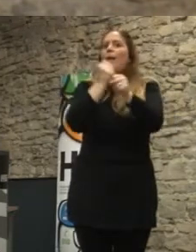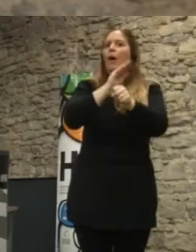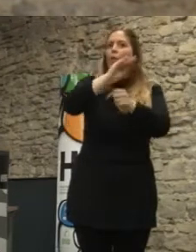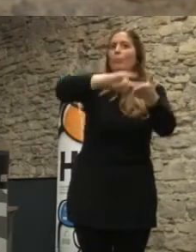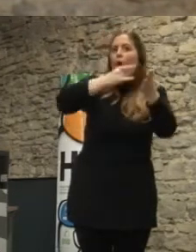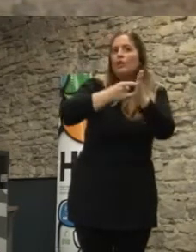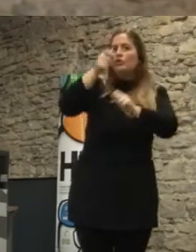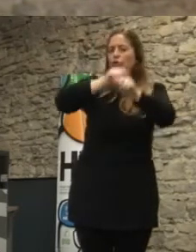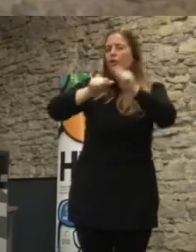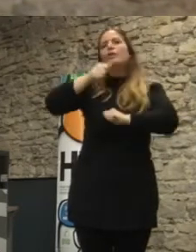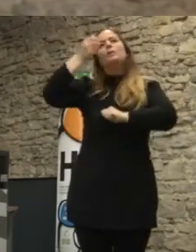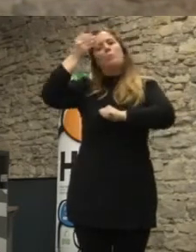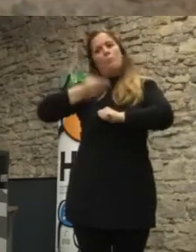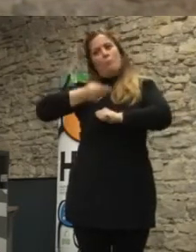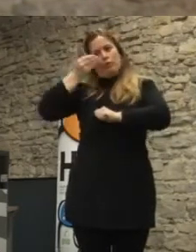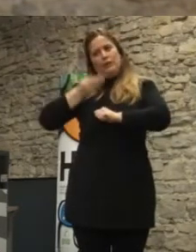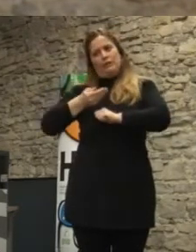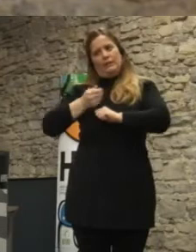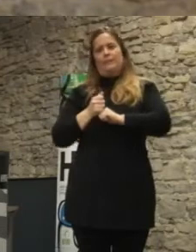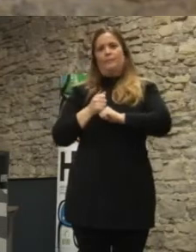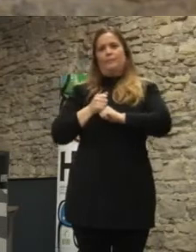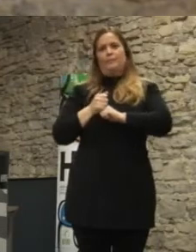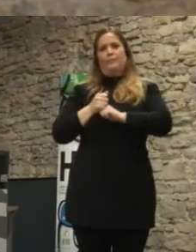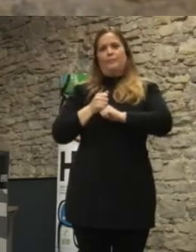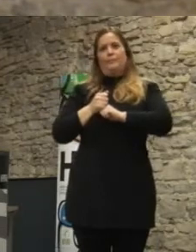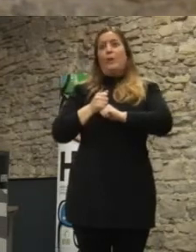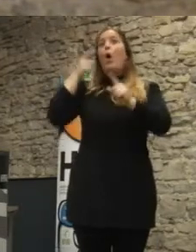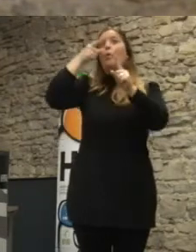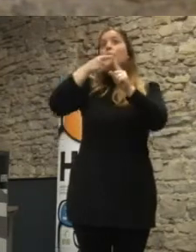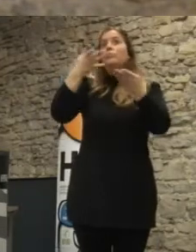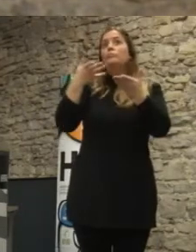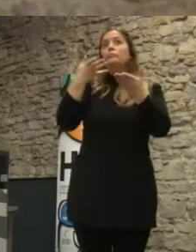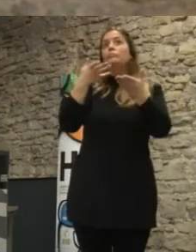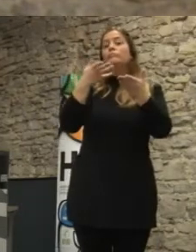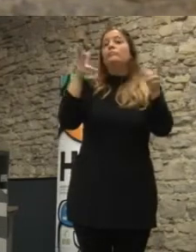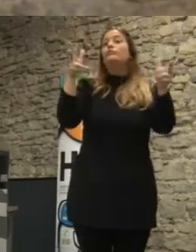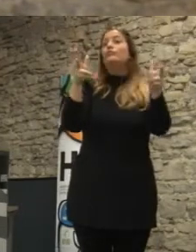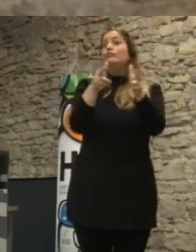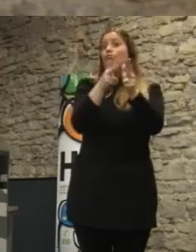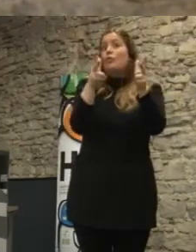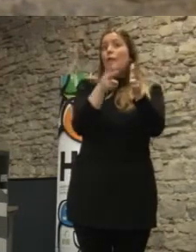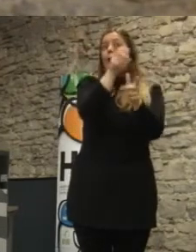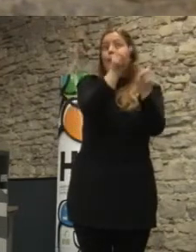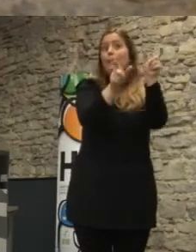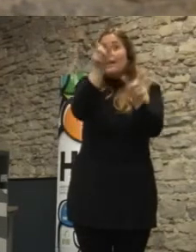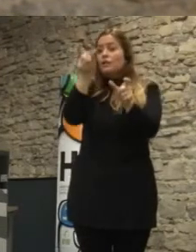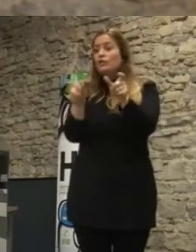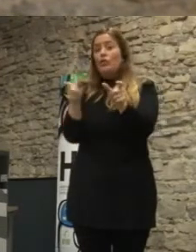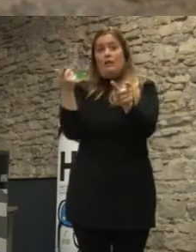proyectos asociativos, que es lo que para dar respuesta a las necesidades de la